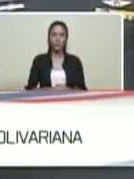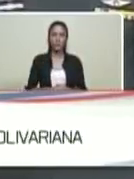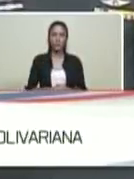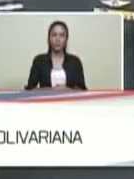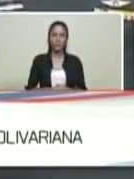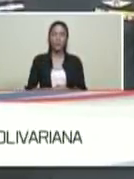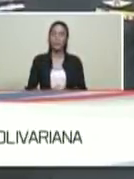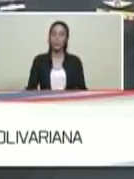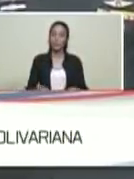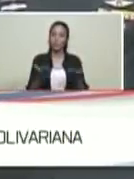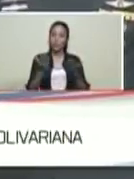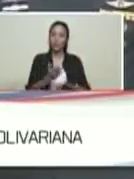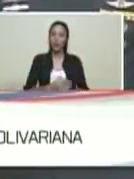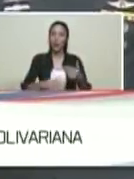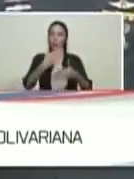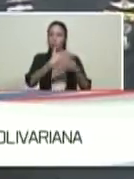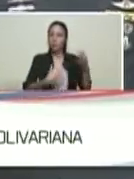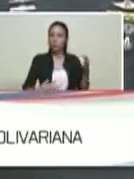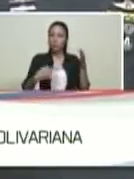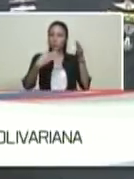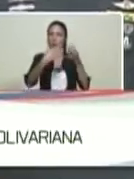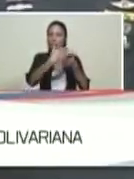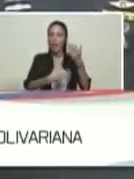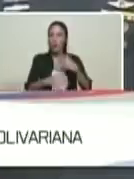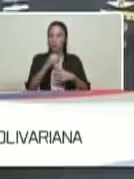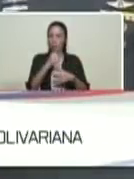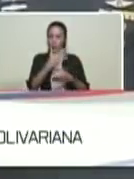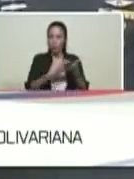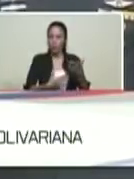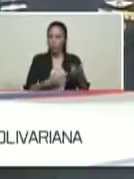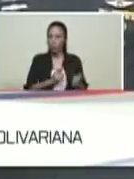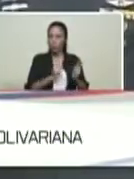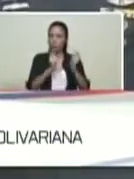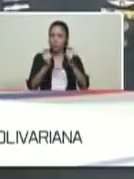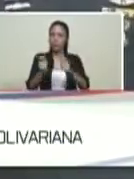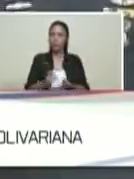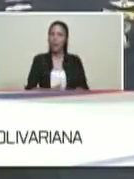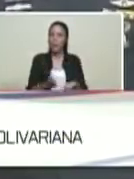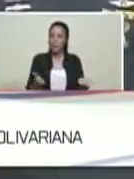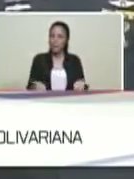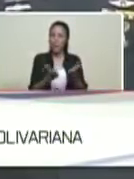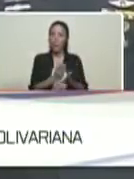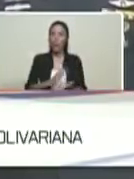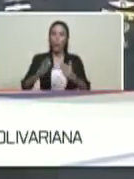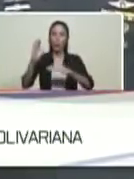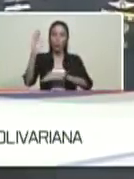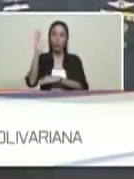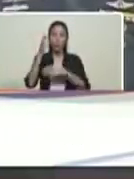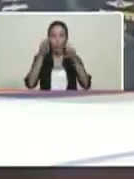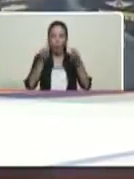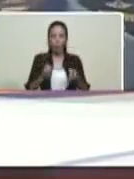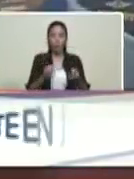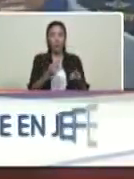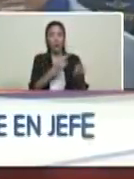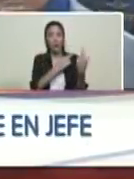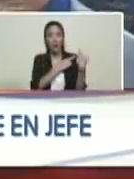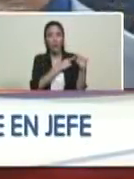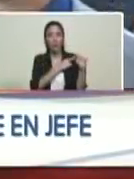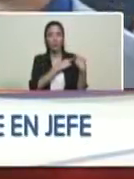procédase con el contenido de esta proclama a convertirla en juramento y compromiso